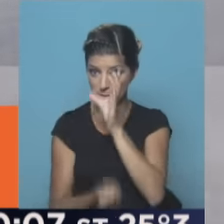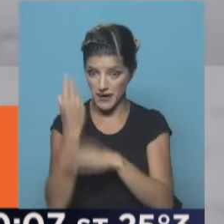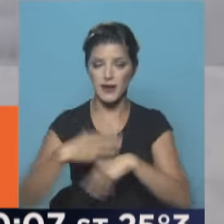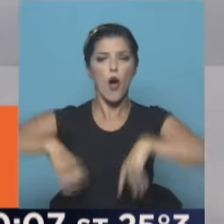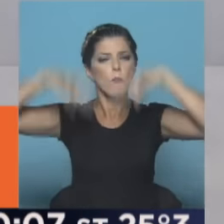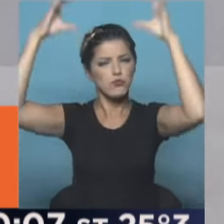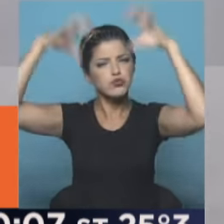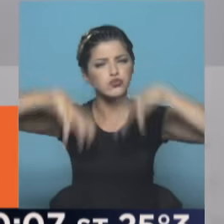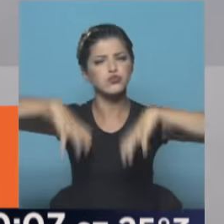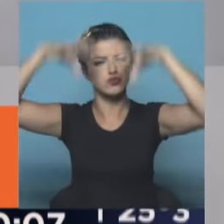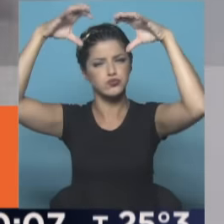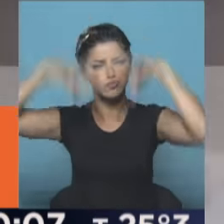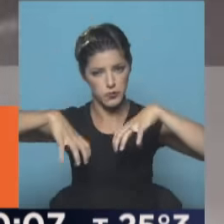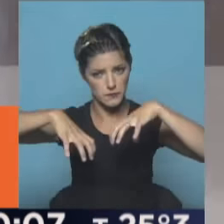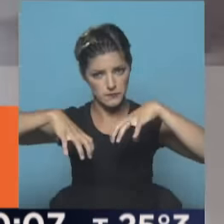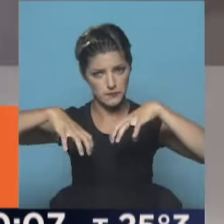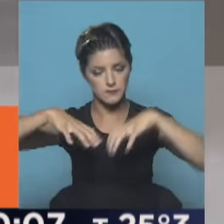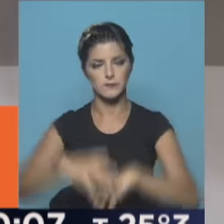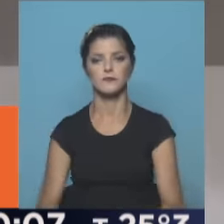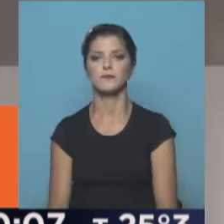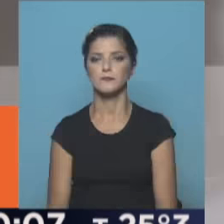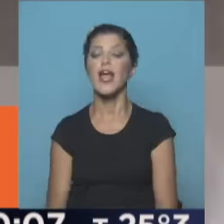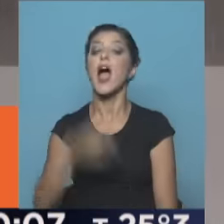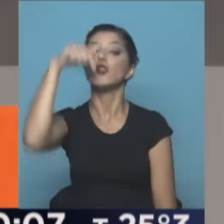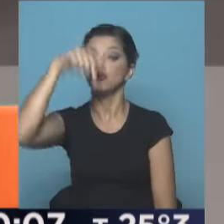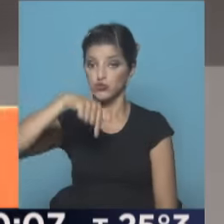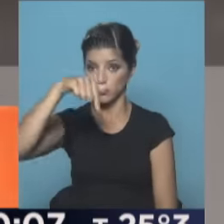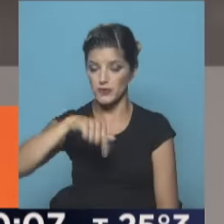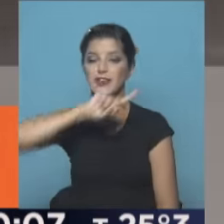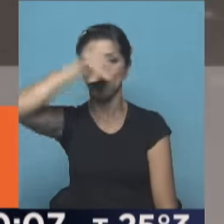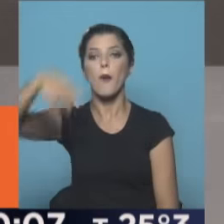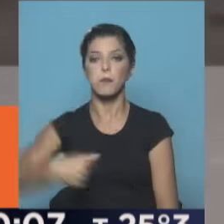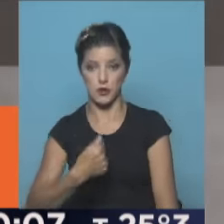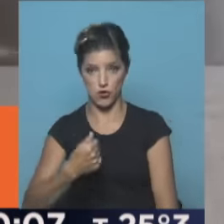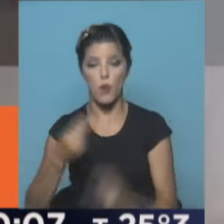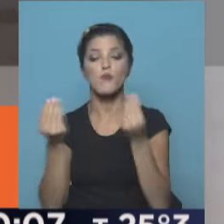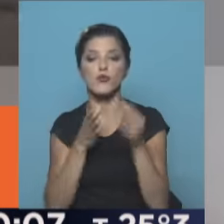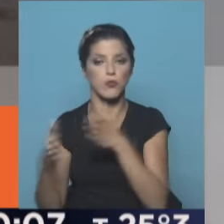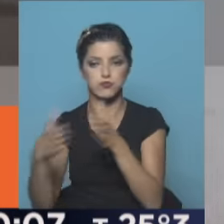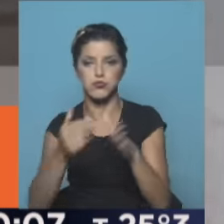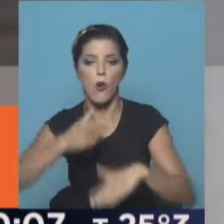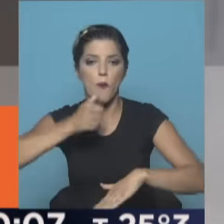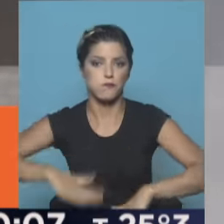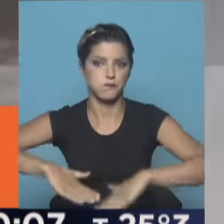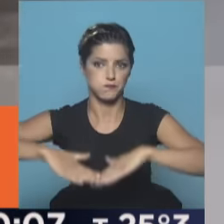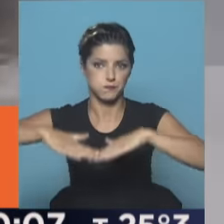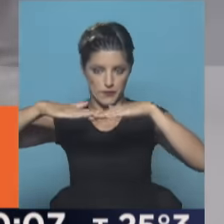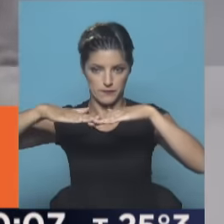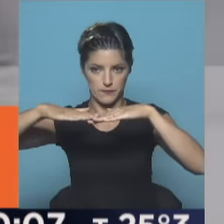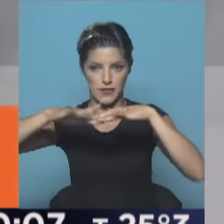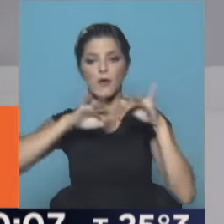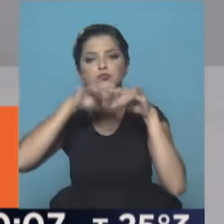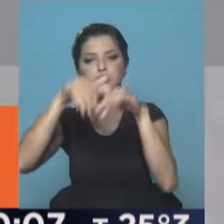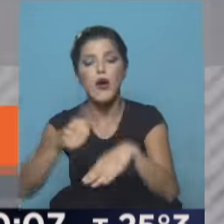de las serranías de la parte sur de la quebrada de Humahuaca, lo que ocasionó la crecida de cursos de agua que son afluentes del